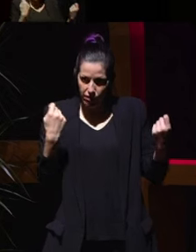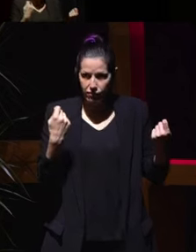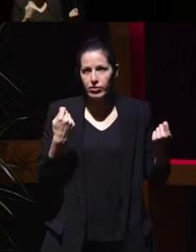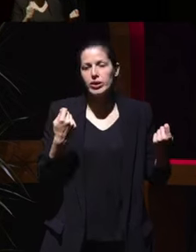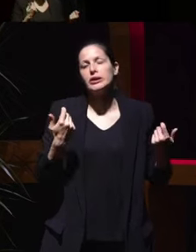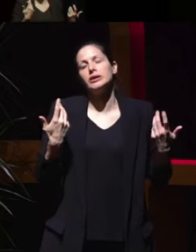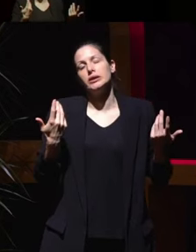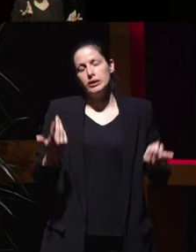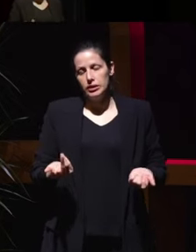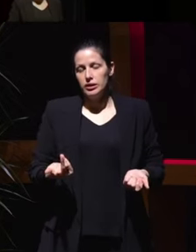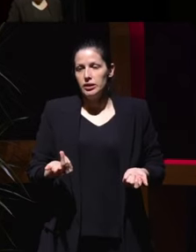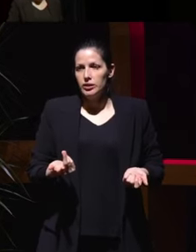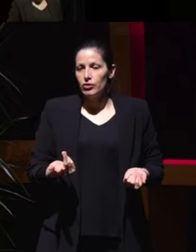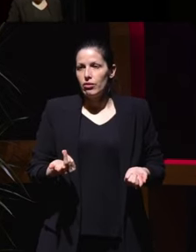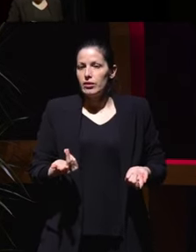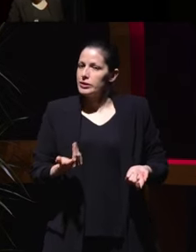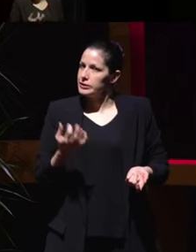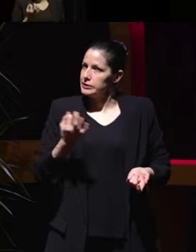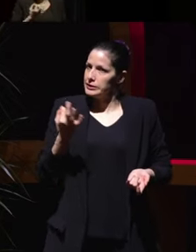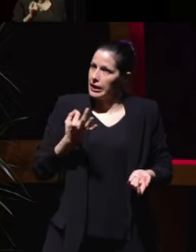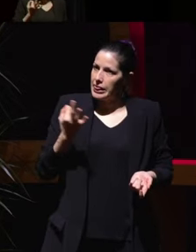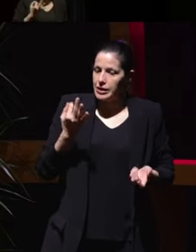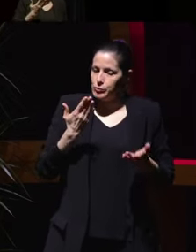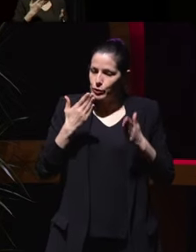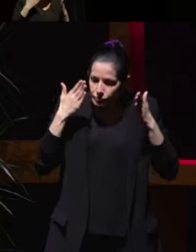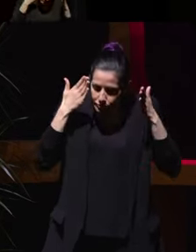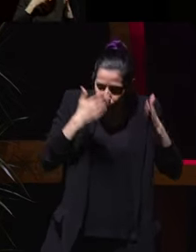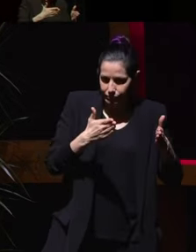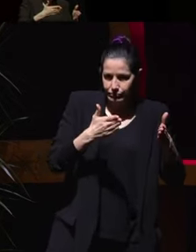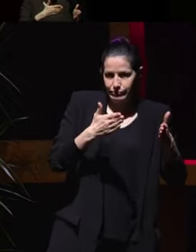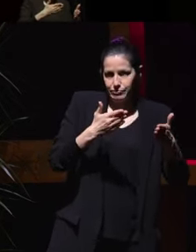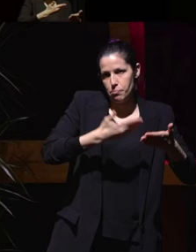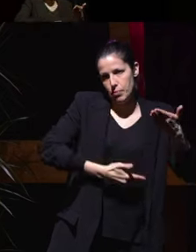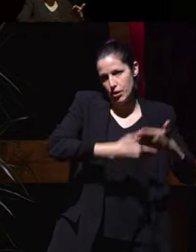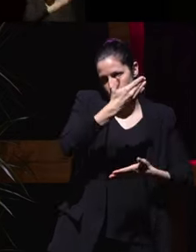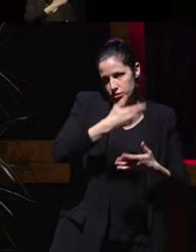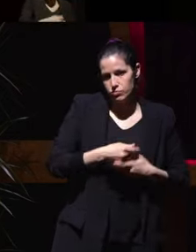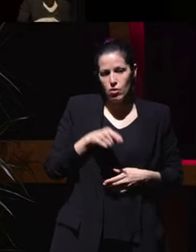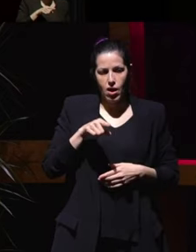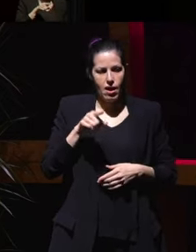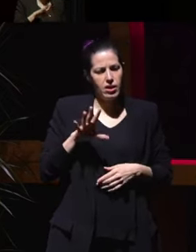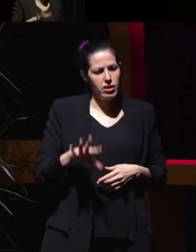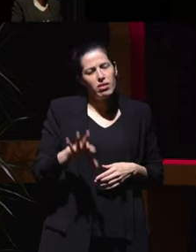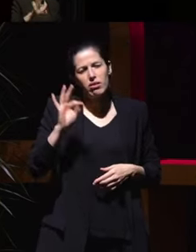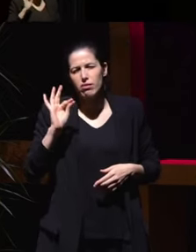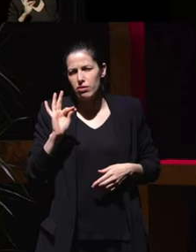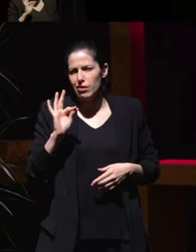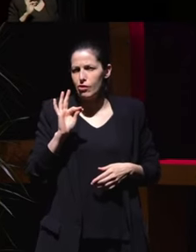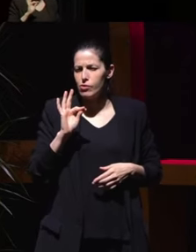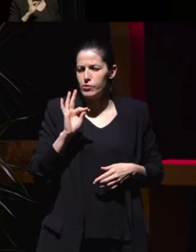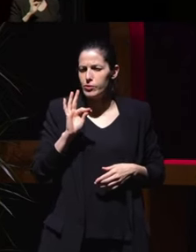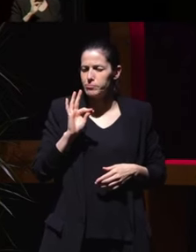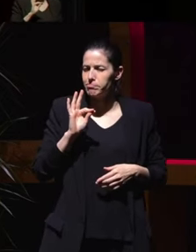vivir do baloncesto, tenía que adicarme o meu, que era o xornalismo. Y ahí fue cuando decidí que ese amor por lo deporte pues,